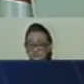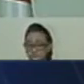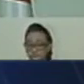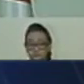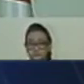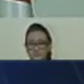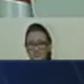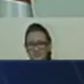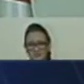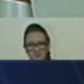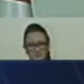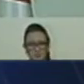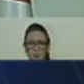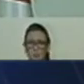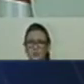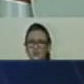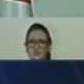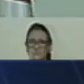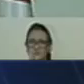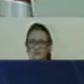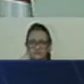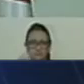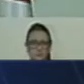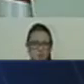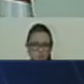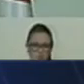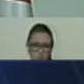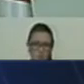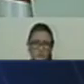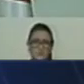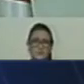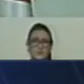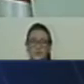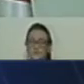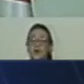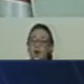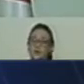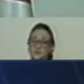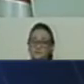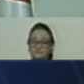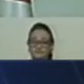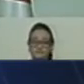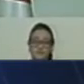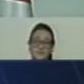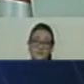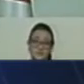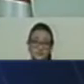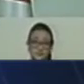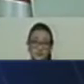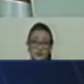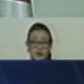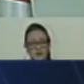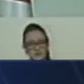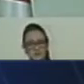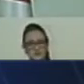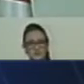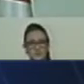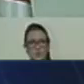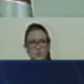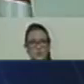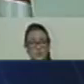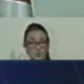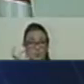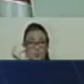cuánta discriminación, cuántas humillaciones han sufrido allá. Se han regresado. Tengo testimonio de una muchacha parecida a ti de